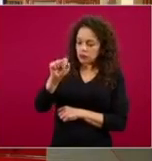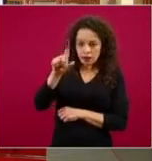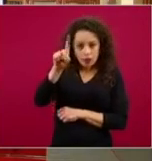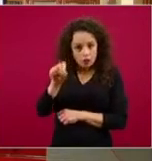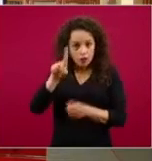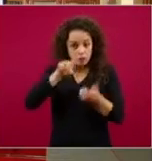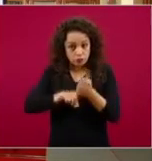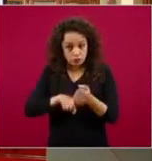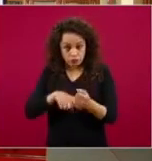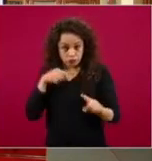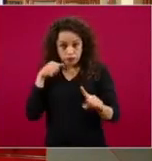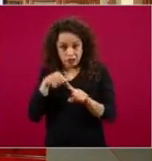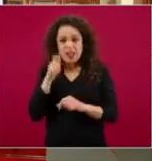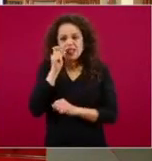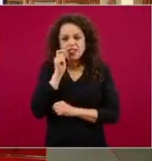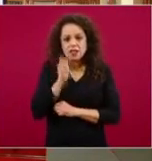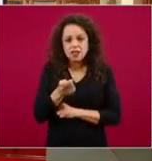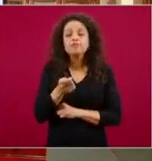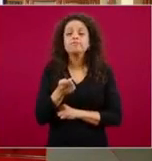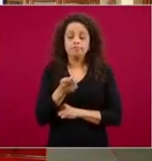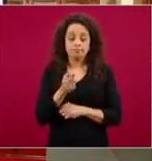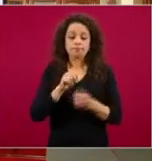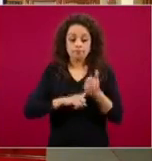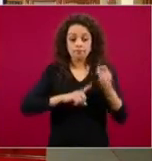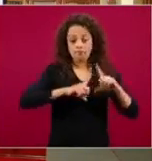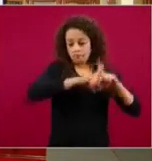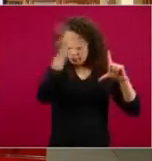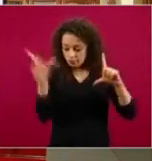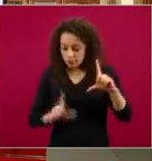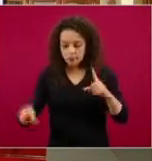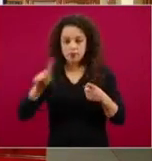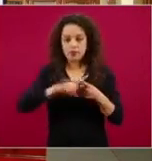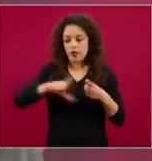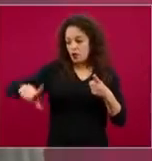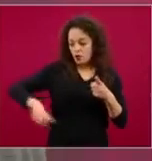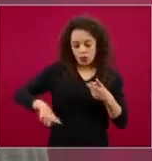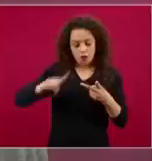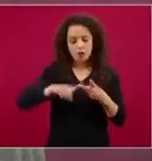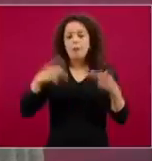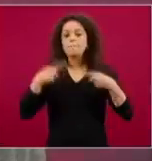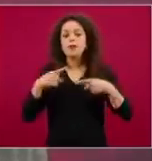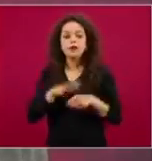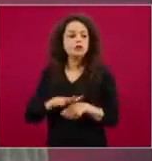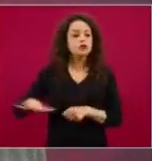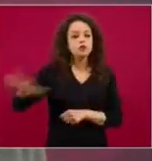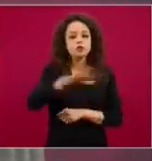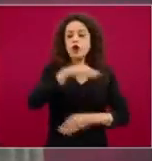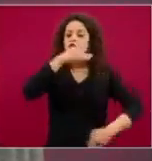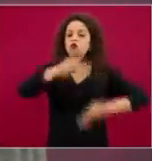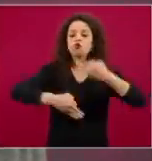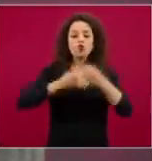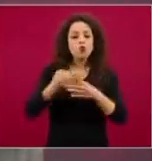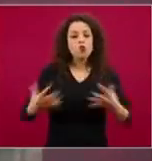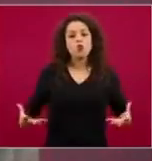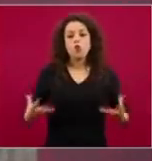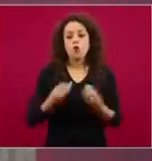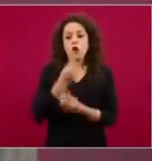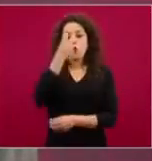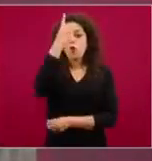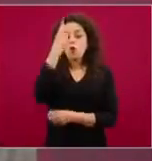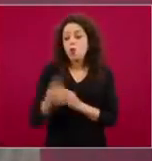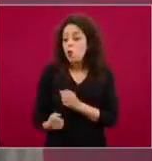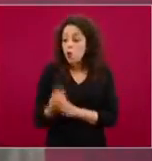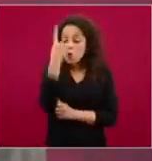conformado por nuestro territorio, el gobierno y la población. Todos, todas somos una